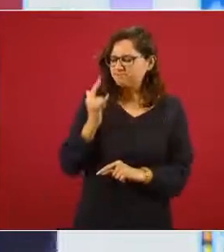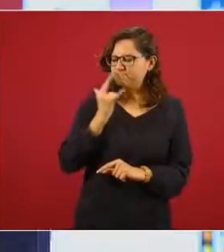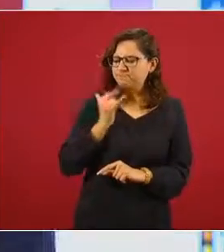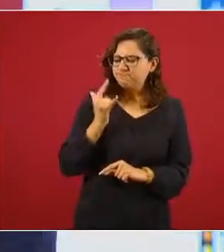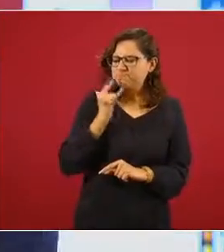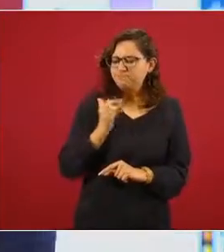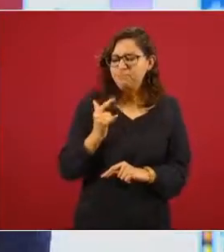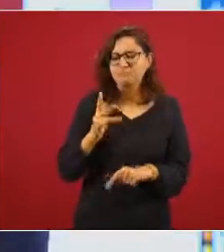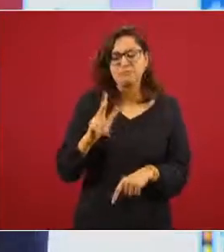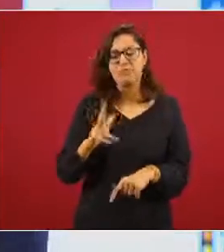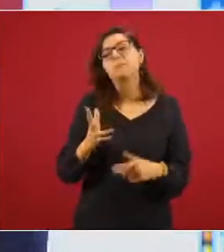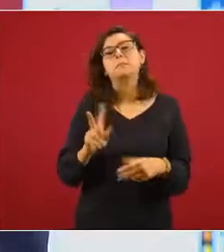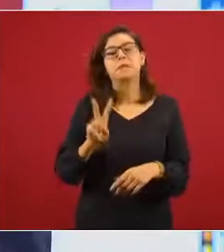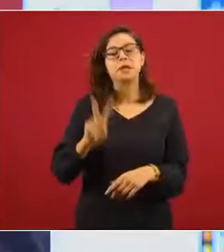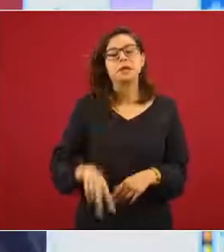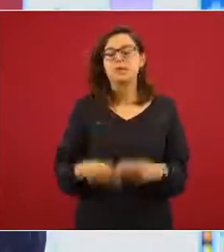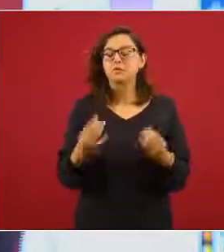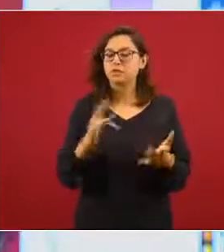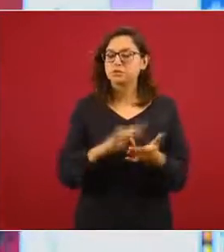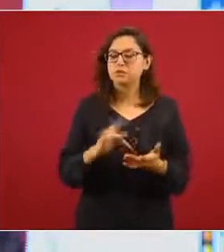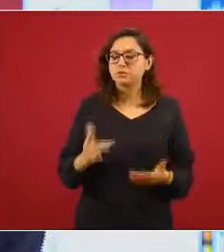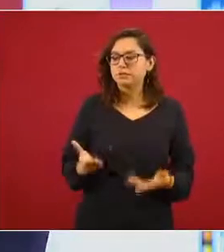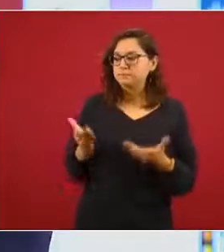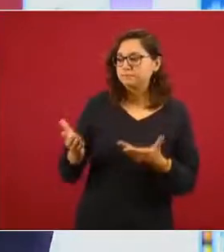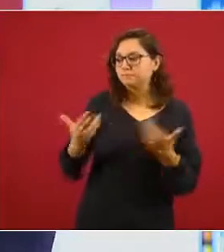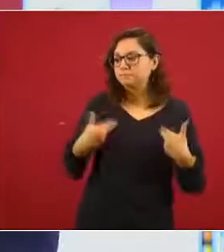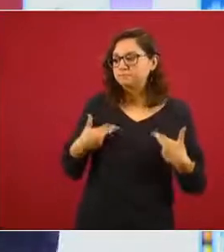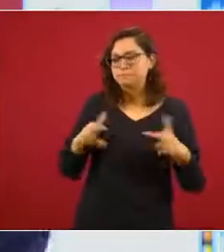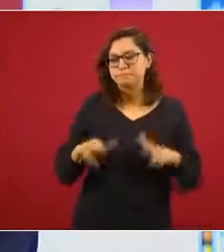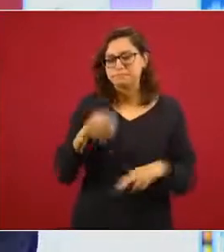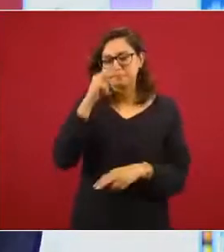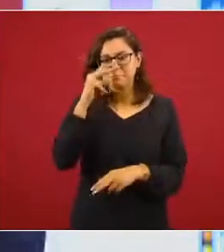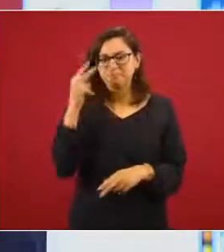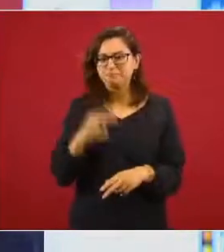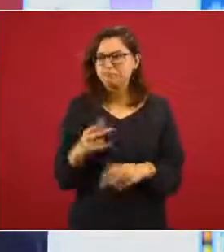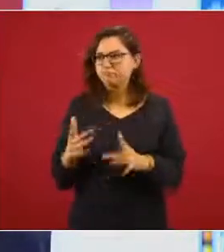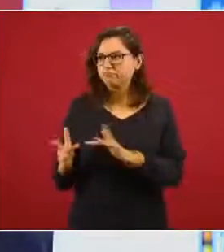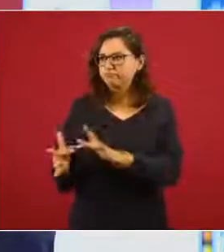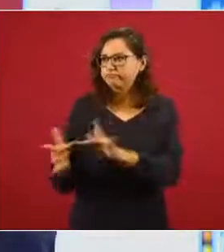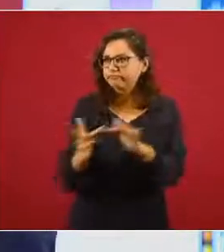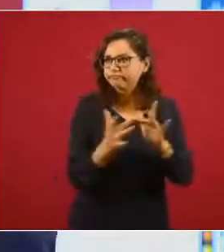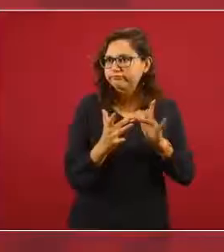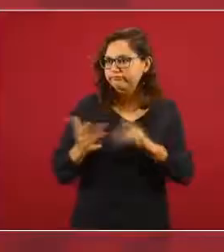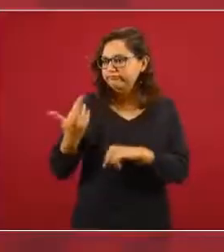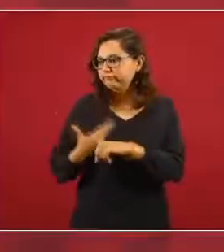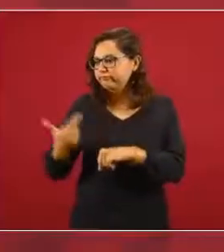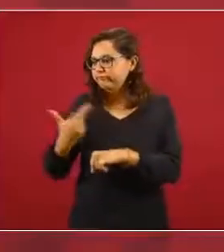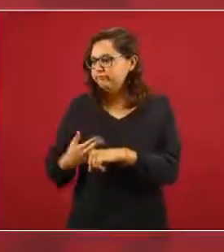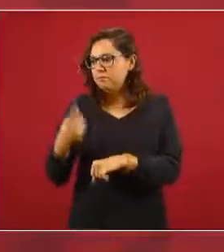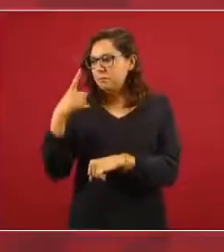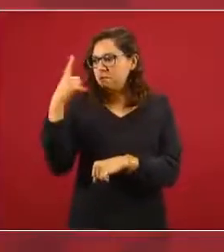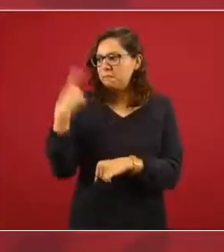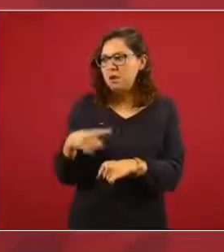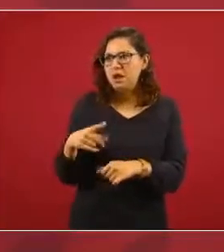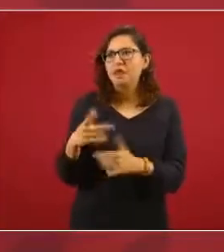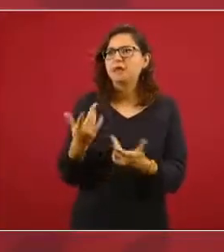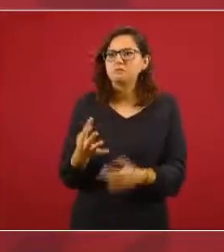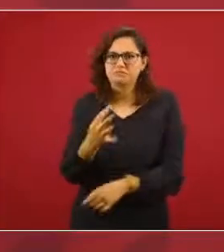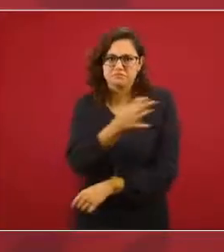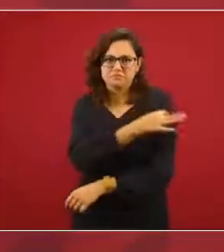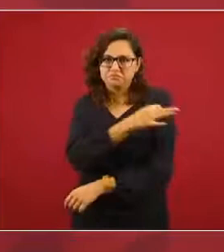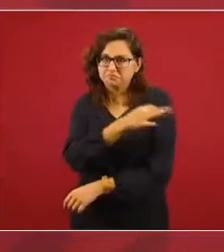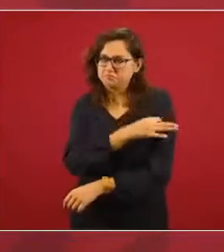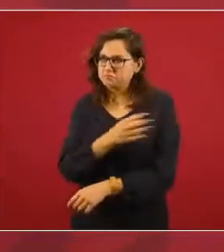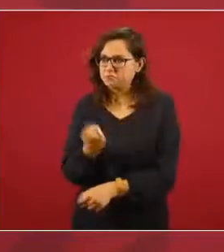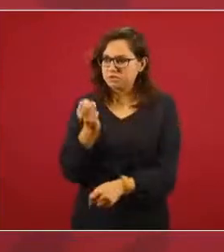agradecemos públicamente a nuestro canciller que ha coordinado este esfuerzo para acceder tempranamente a las vacunas. Pero hoy no existe